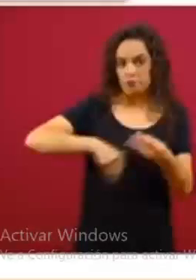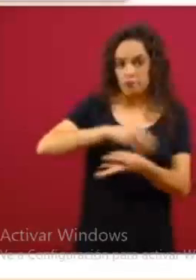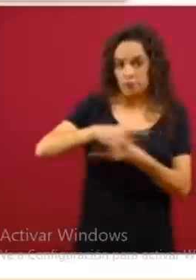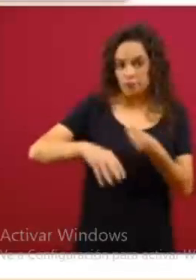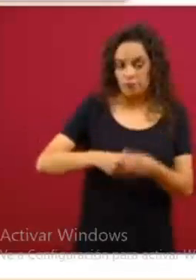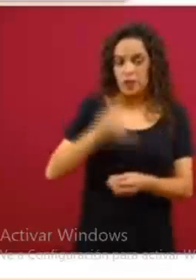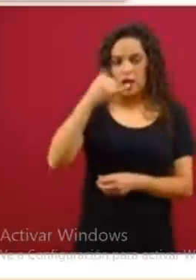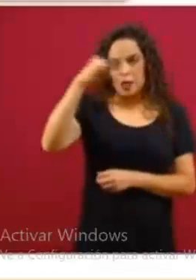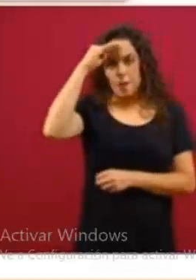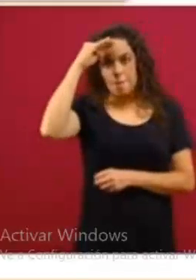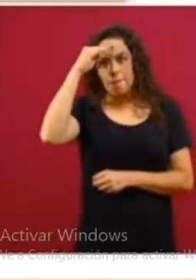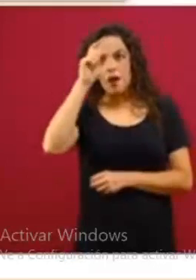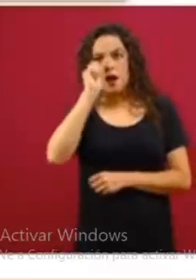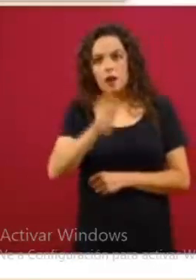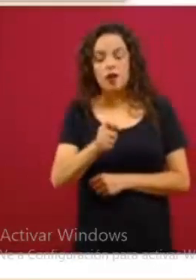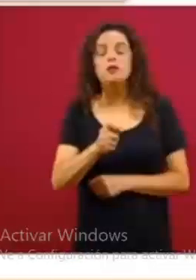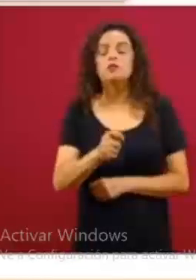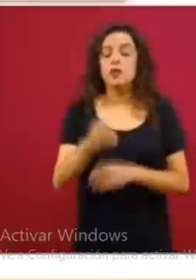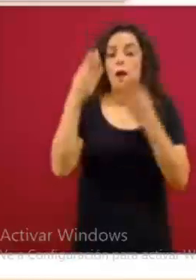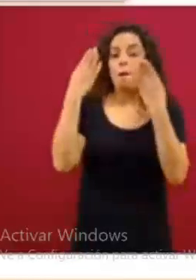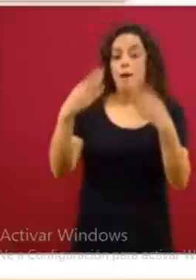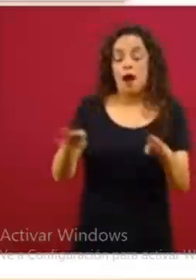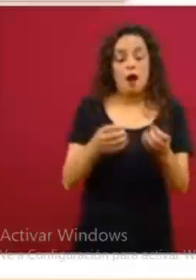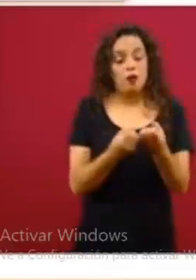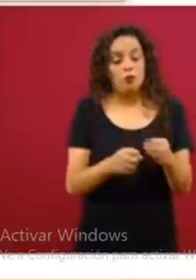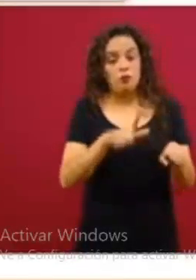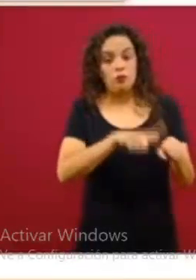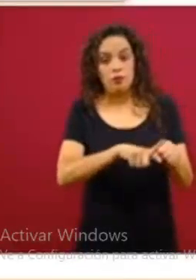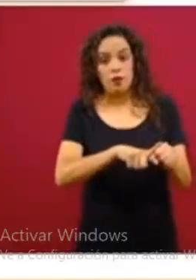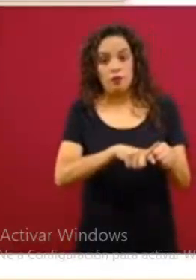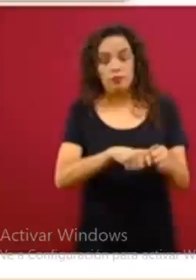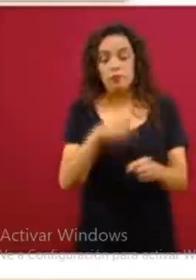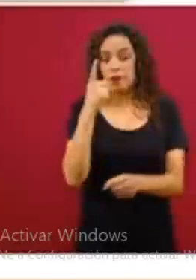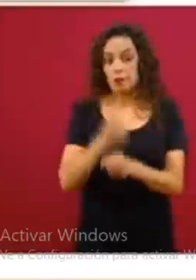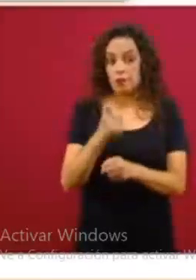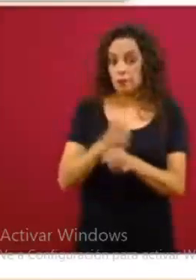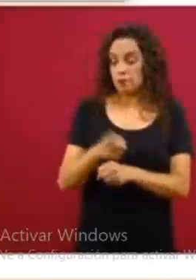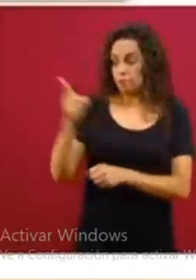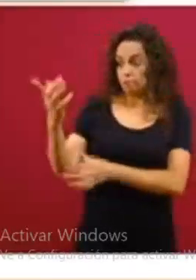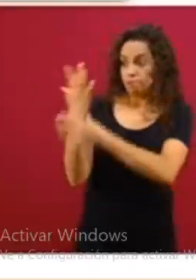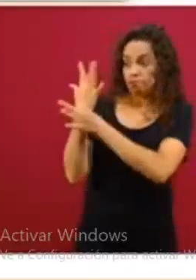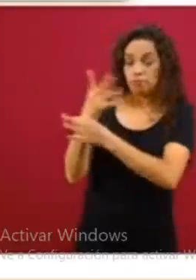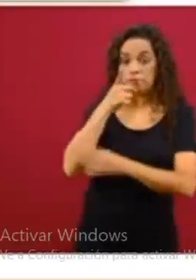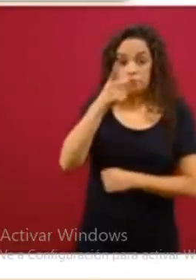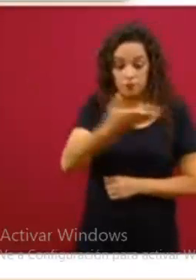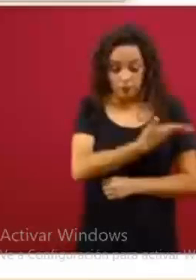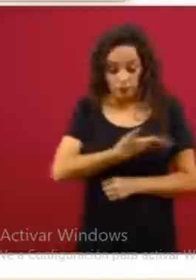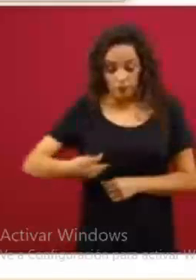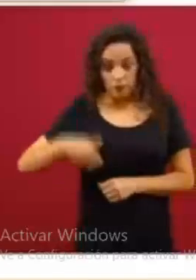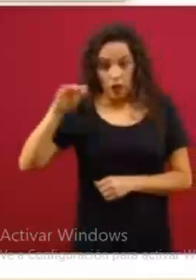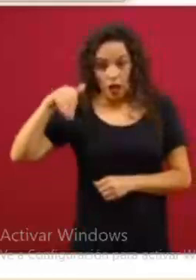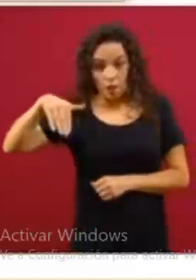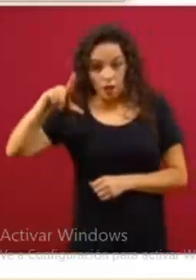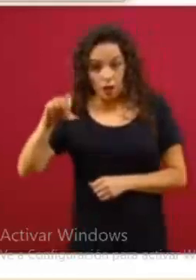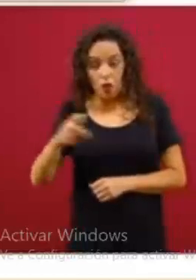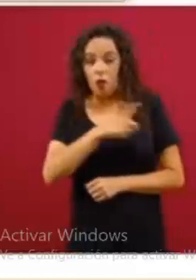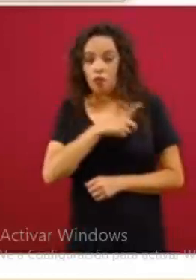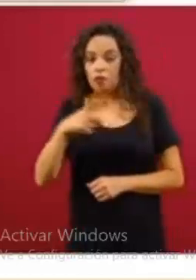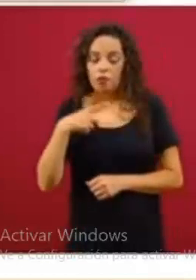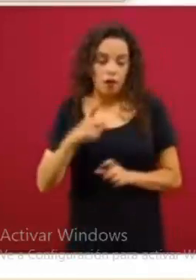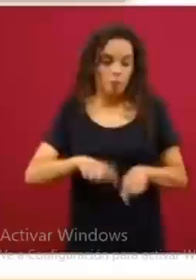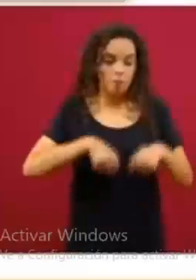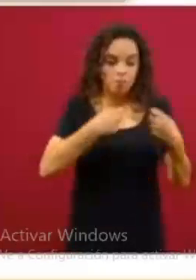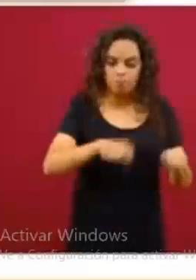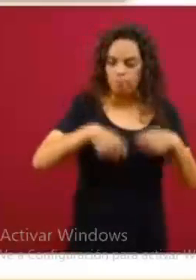verdadera banca social. Primero, por instrucciones del presidente, para hacer llegar todos los apoyos de